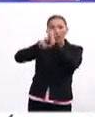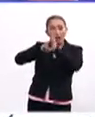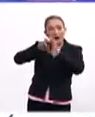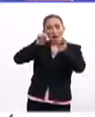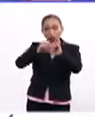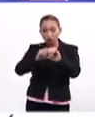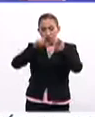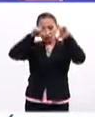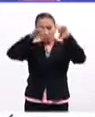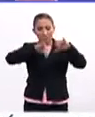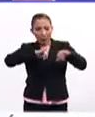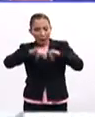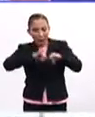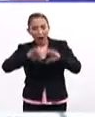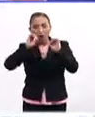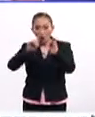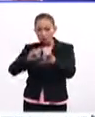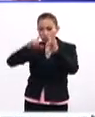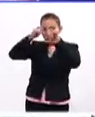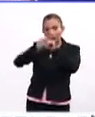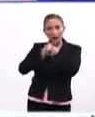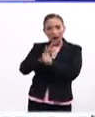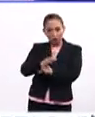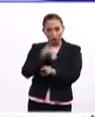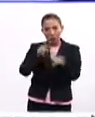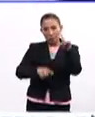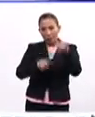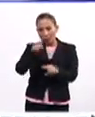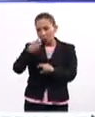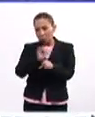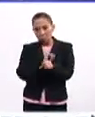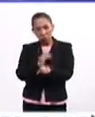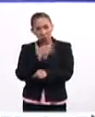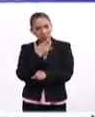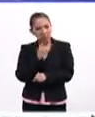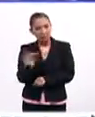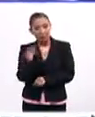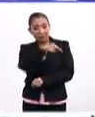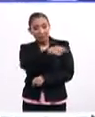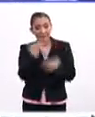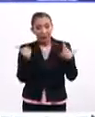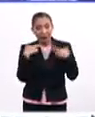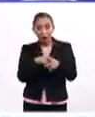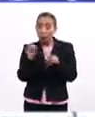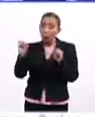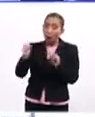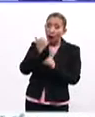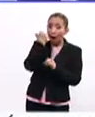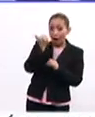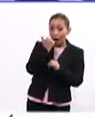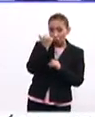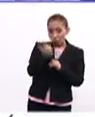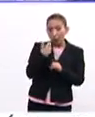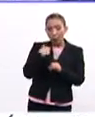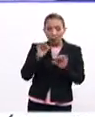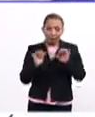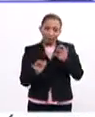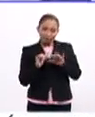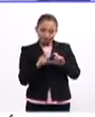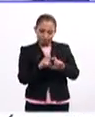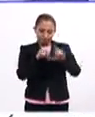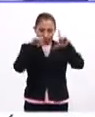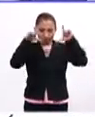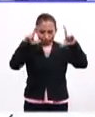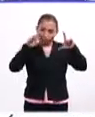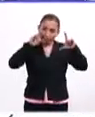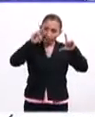también donde van los recursos informáticos. De manera muy sencilla, los maestros, los alumnos pueden